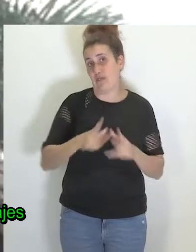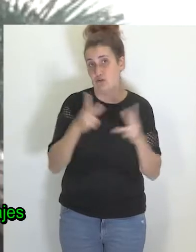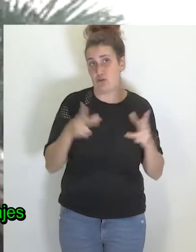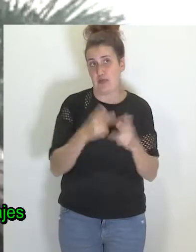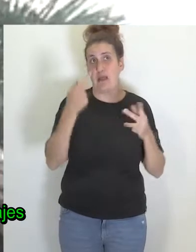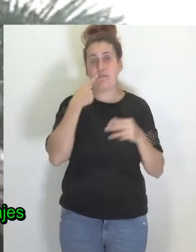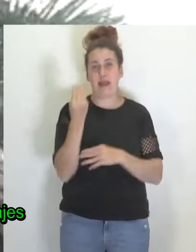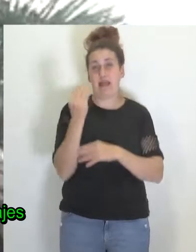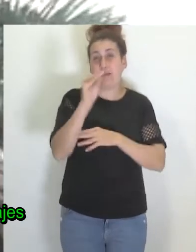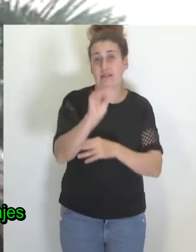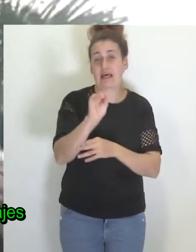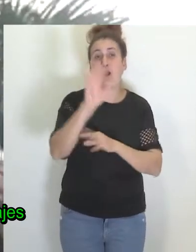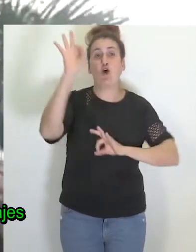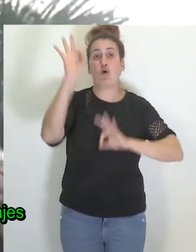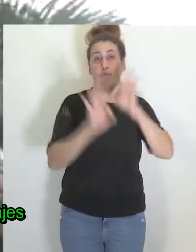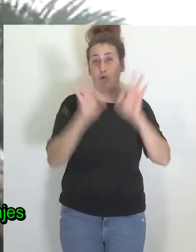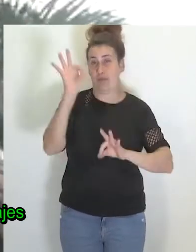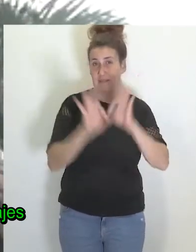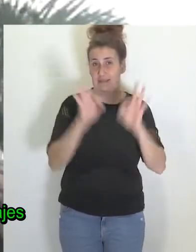para incrementar los porcentajes